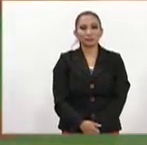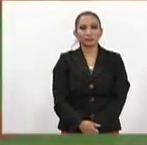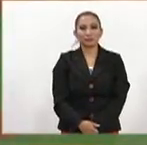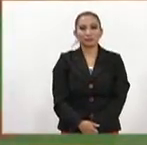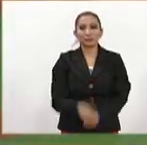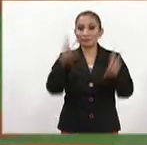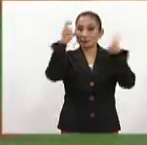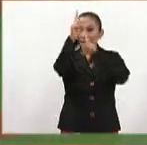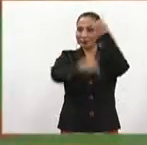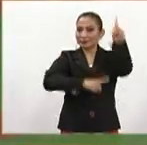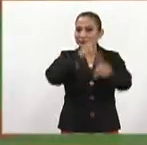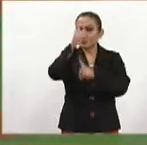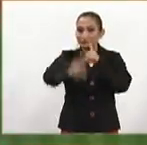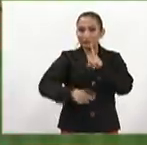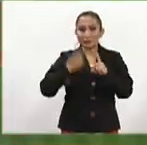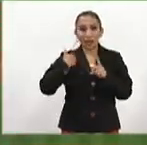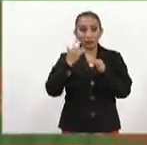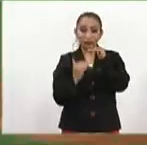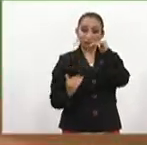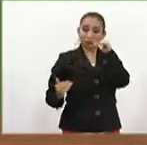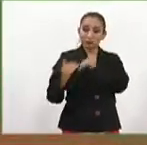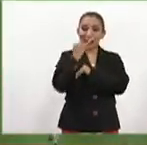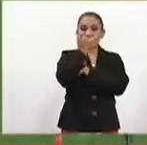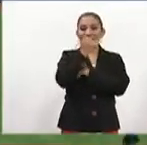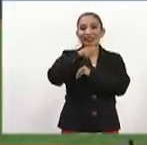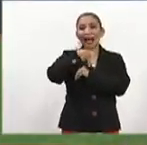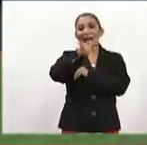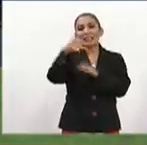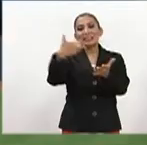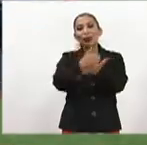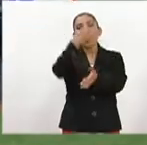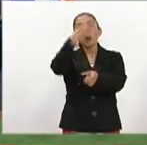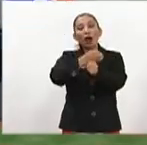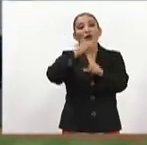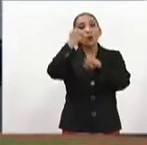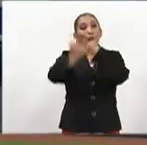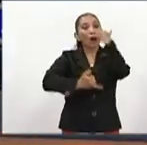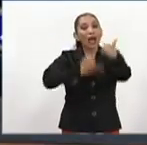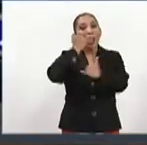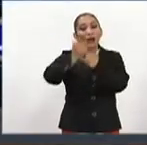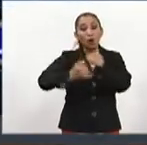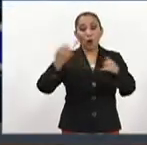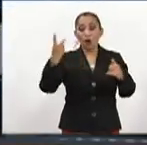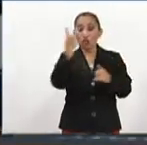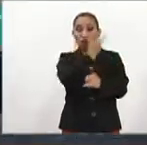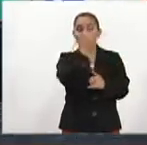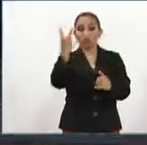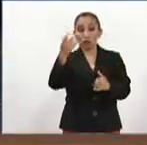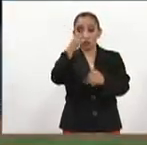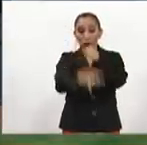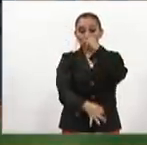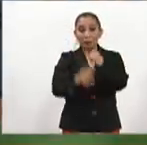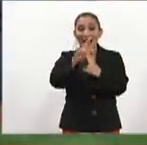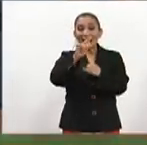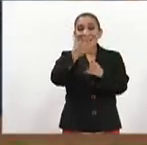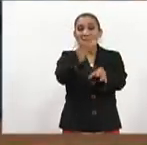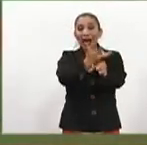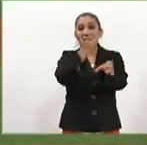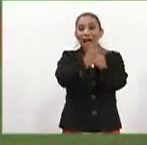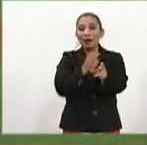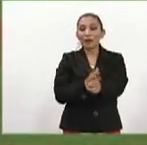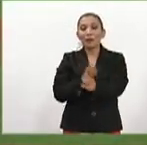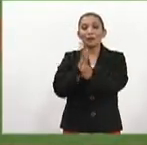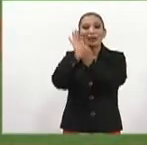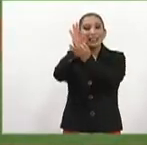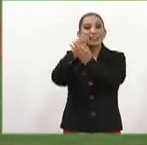Y en los deportes, con gran remontada, los Yankees ganan el cuarto juego de la serie y empatan a 2 la final de la Liga Americana ante